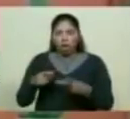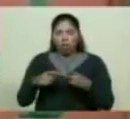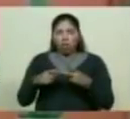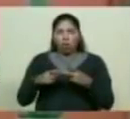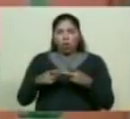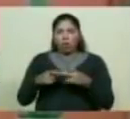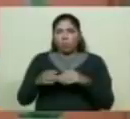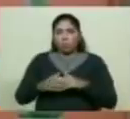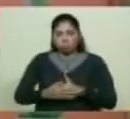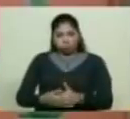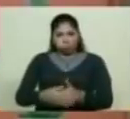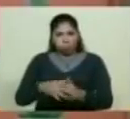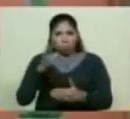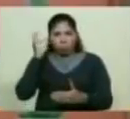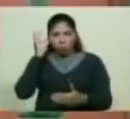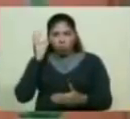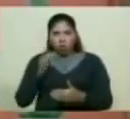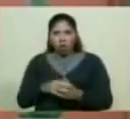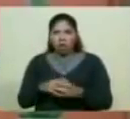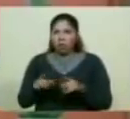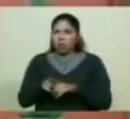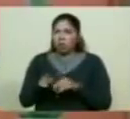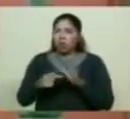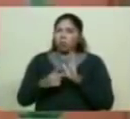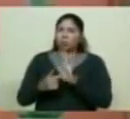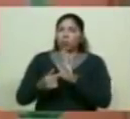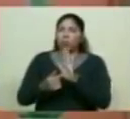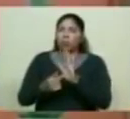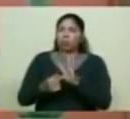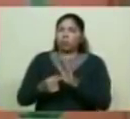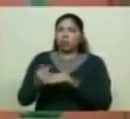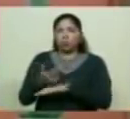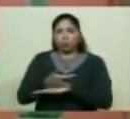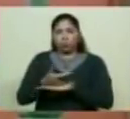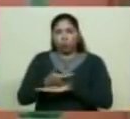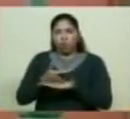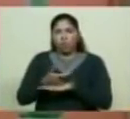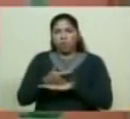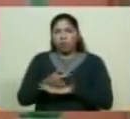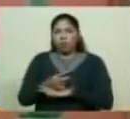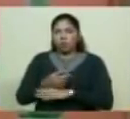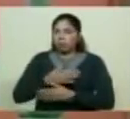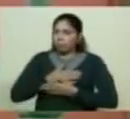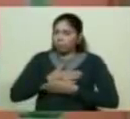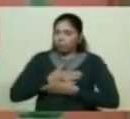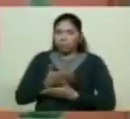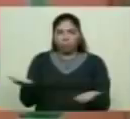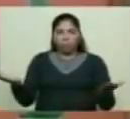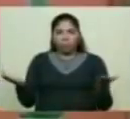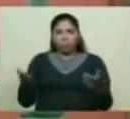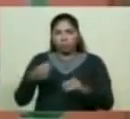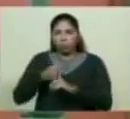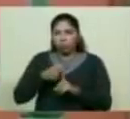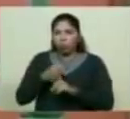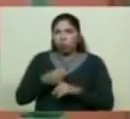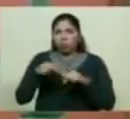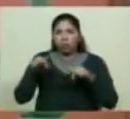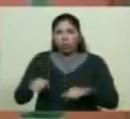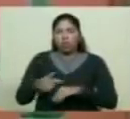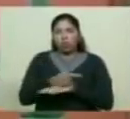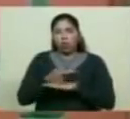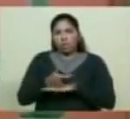no son muestra la presencia de un gobierno que se mantiene sobre su dignidad y que se empeña por ser el gobierno